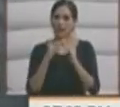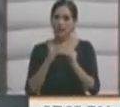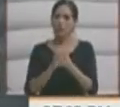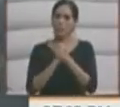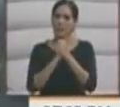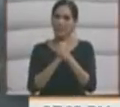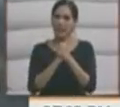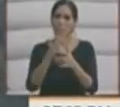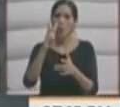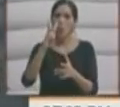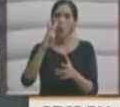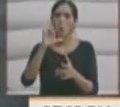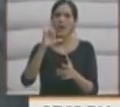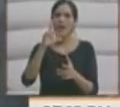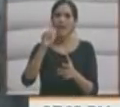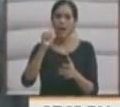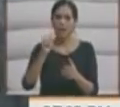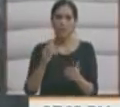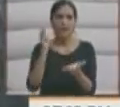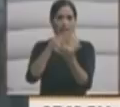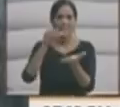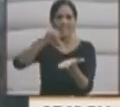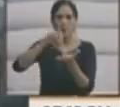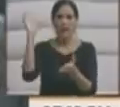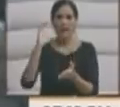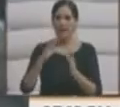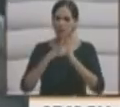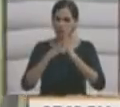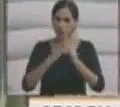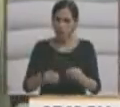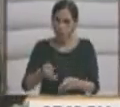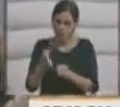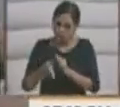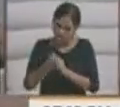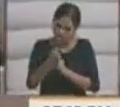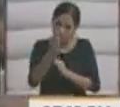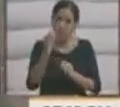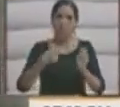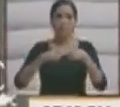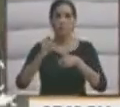Contreras. En el centro de Caracas tenemos que meter en cintura a todos los comercios, compañero.